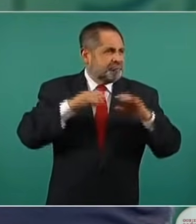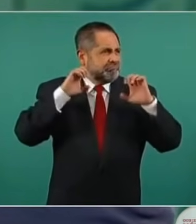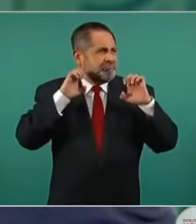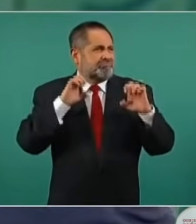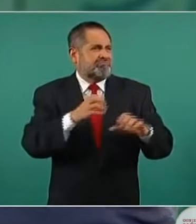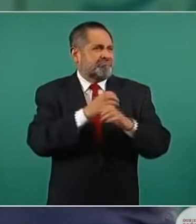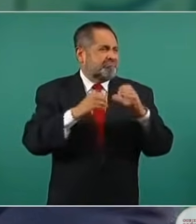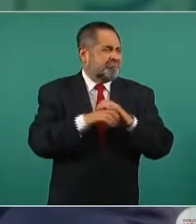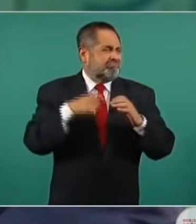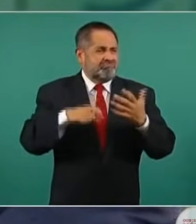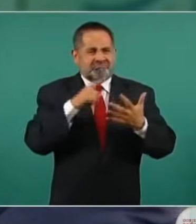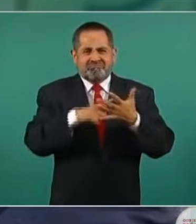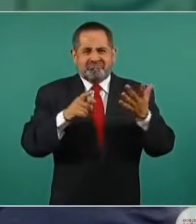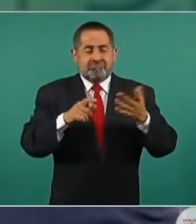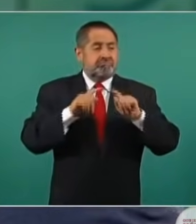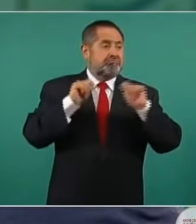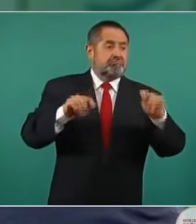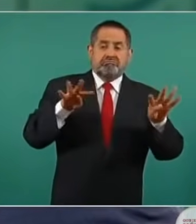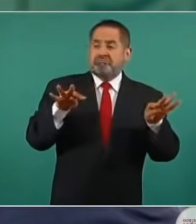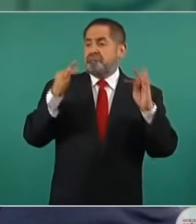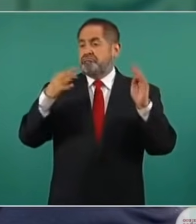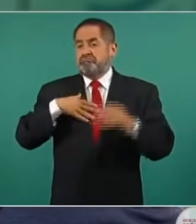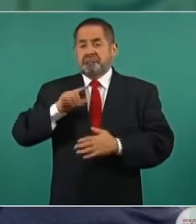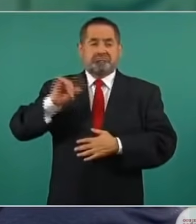materiales, títulos, fama.